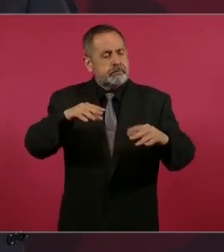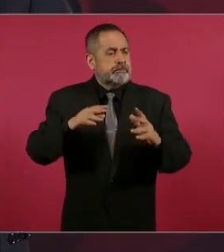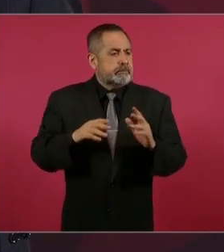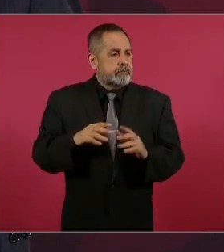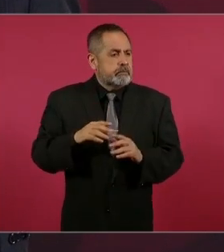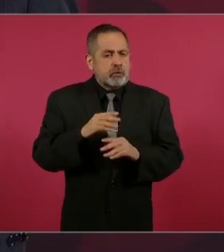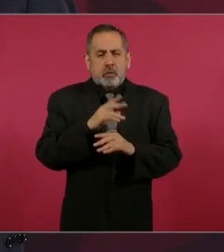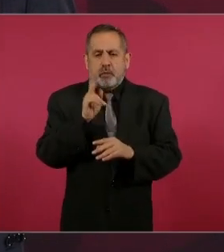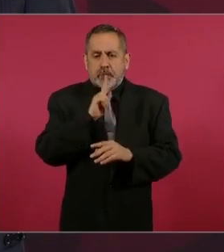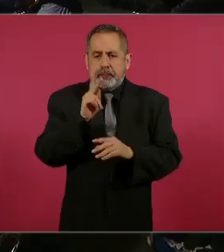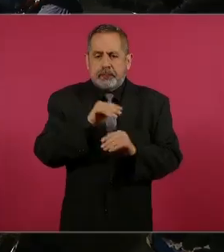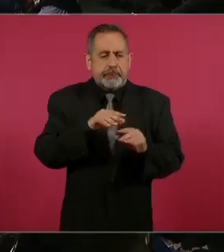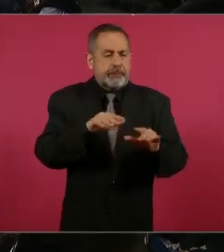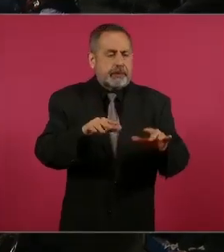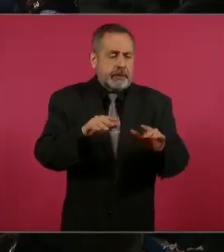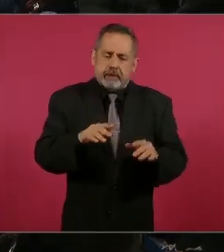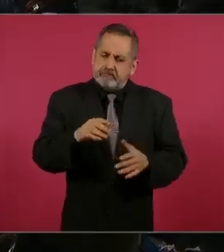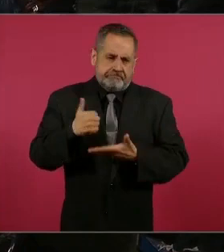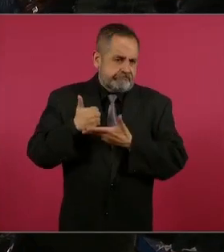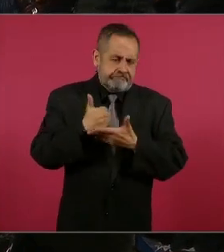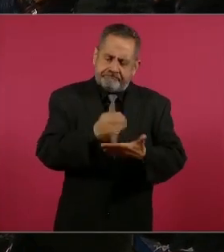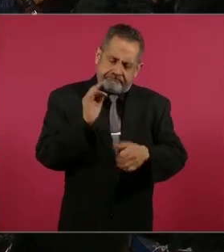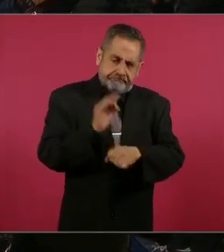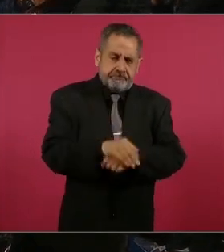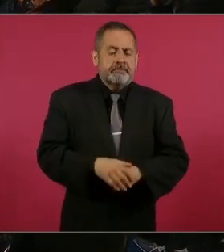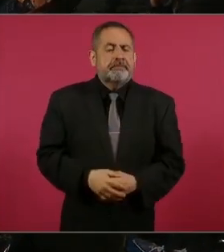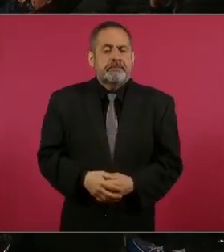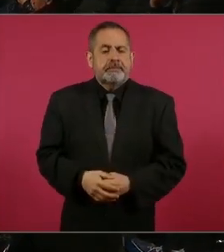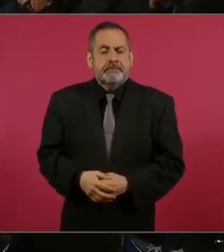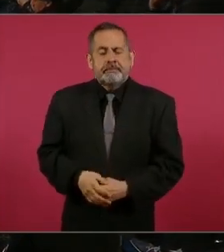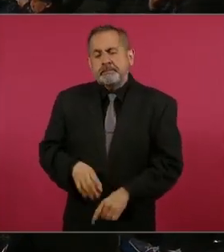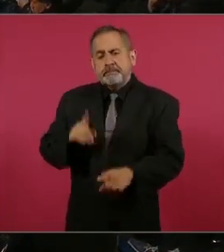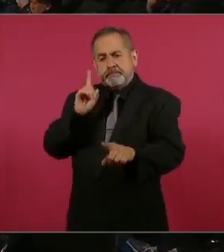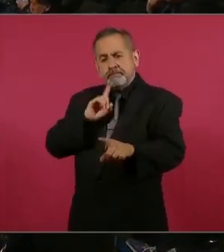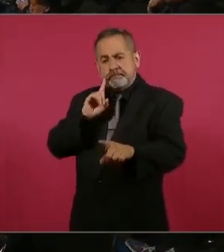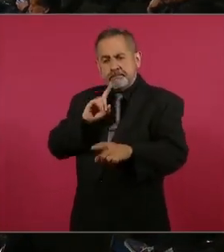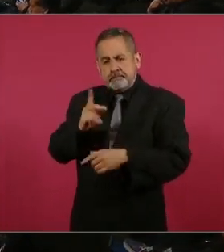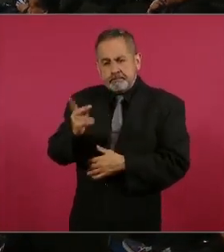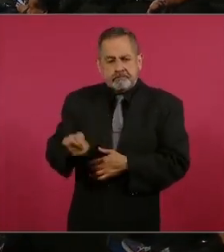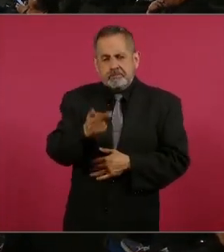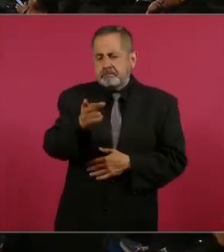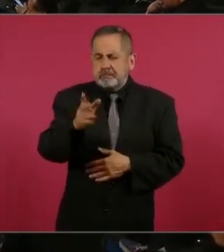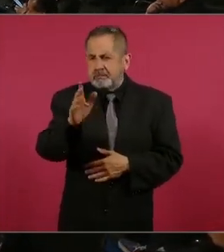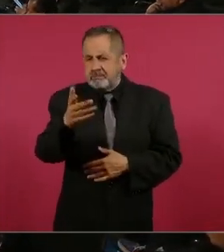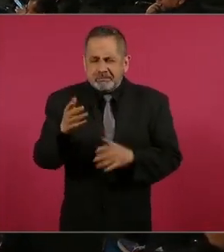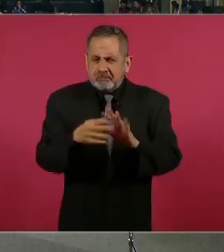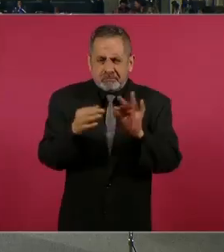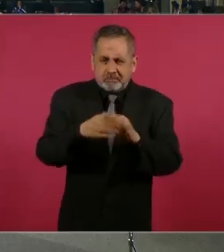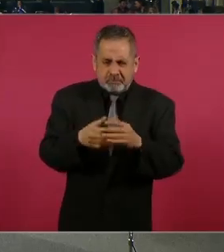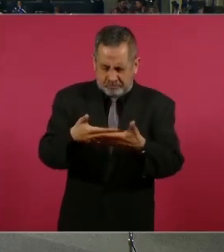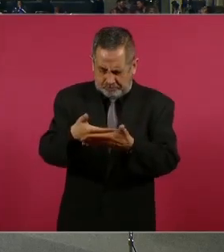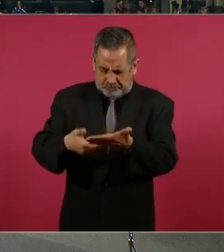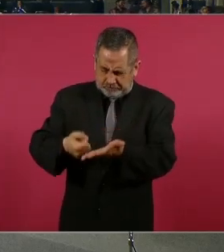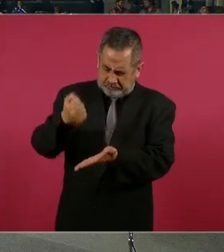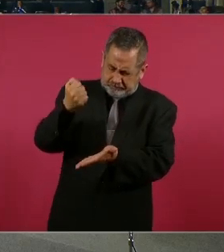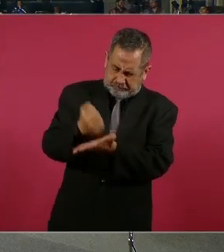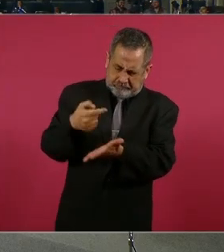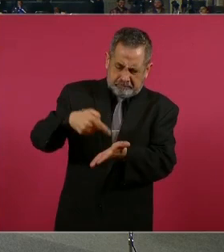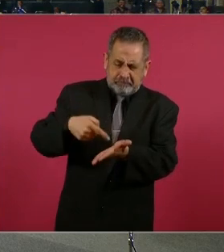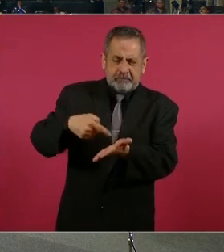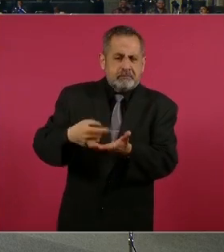establecido. Presidente, ¿nos podría adelantar un poco sobre este decreto, si hay algún monto que se va a